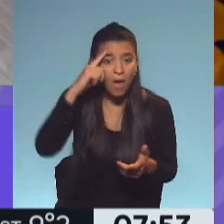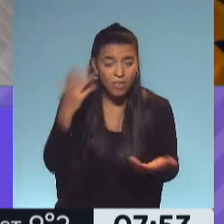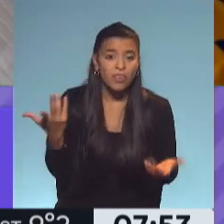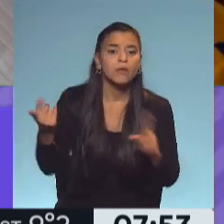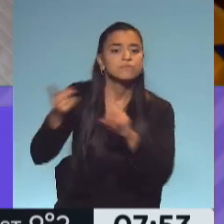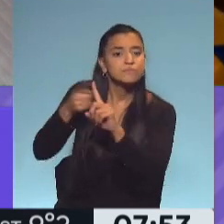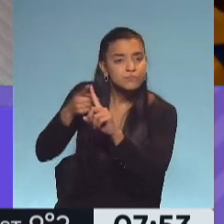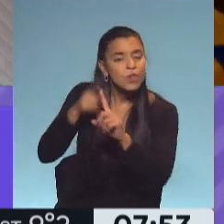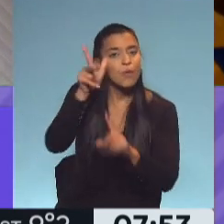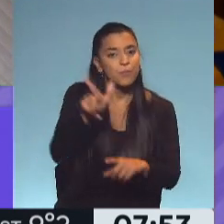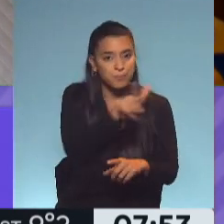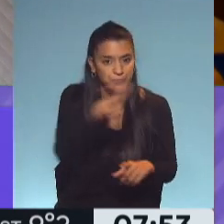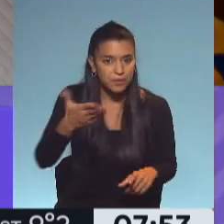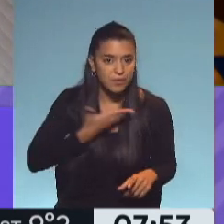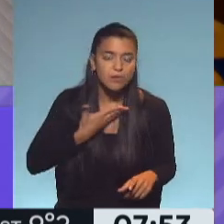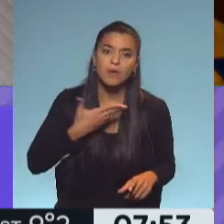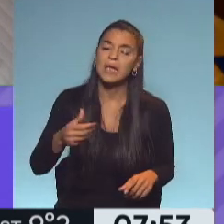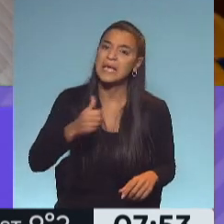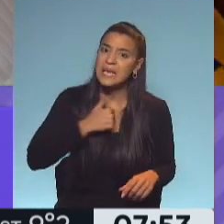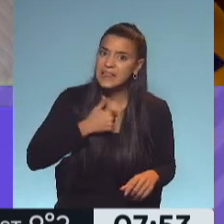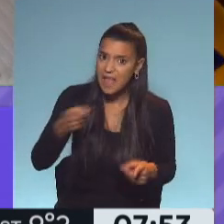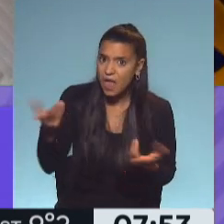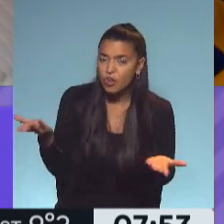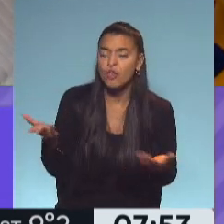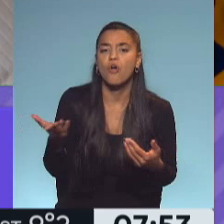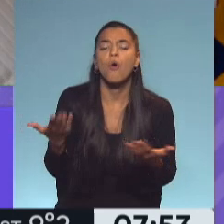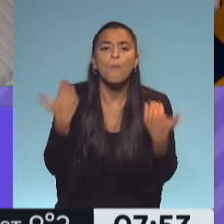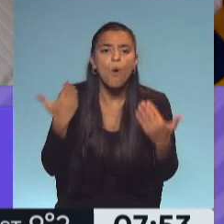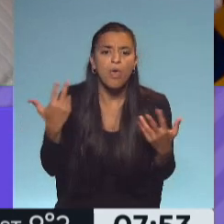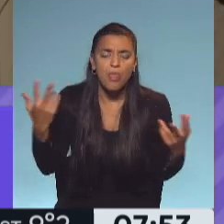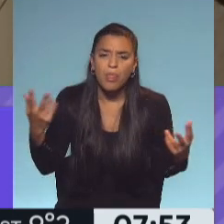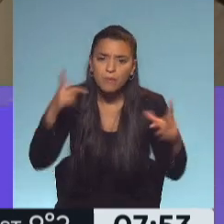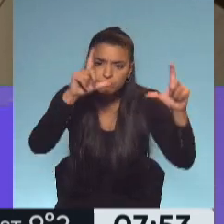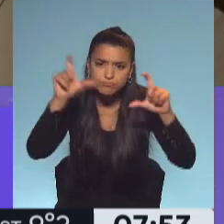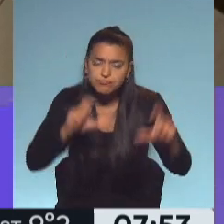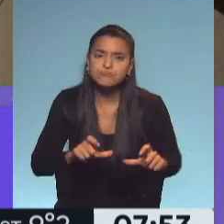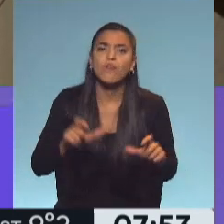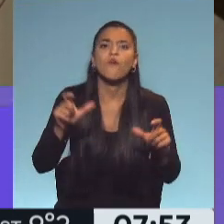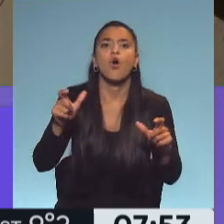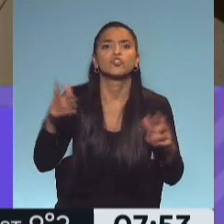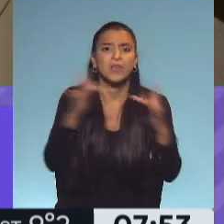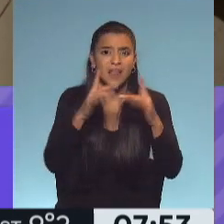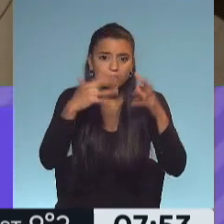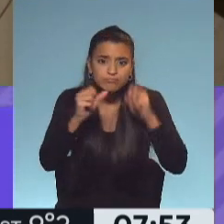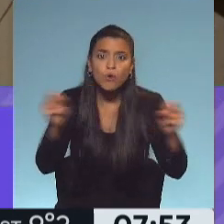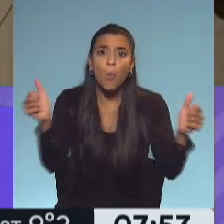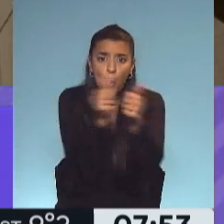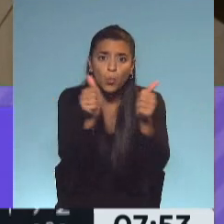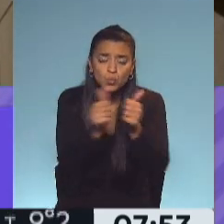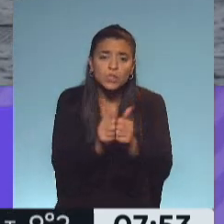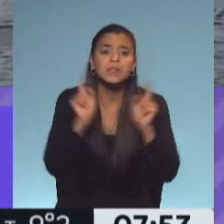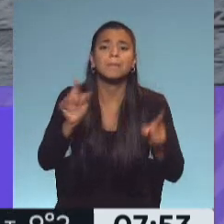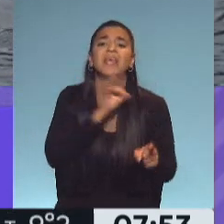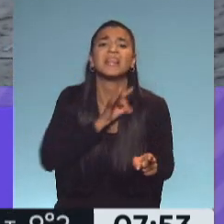cercano al Papa Francisco, él es muy cristiano y puedes encontrar muchísimas fotos Sí. en internet juntos y también Cristalina es